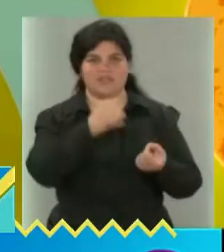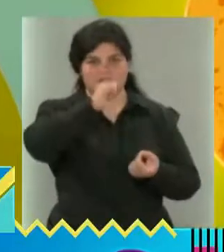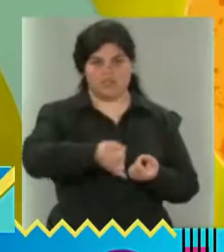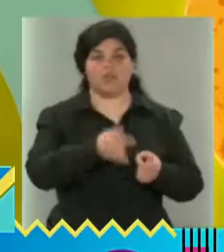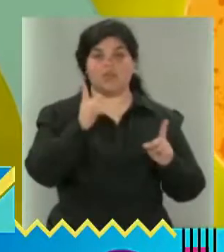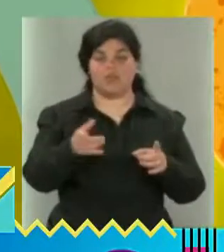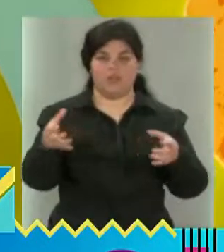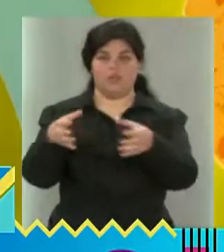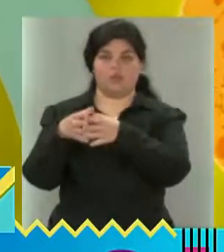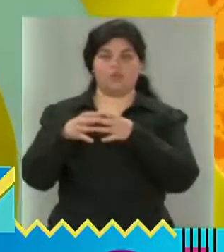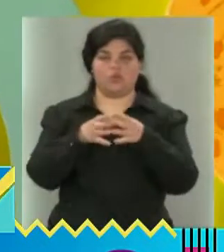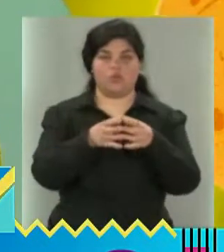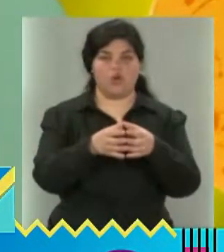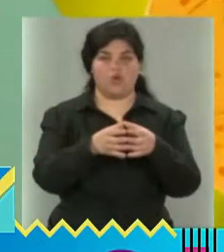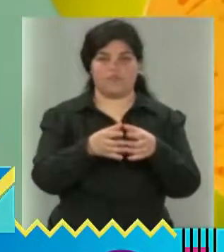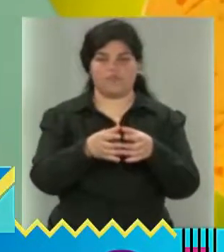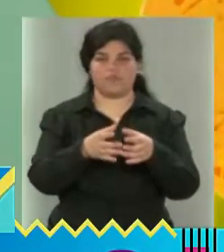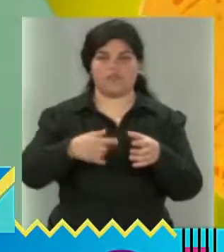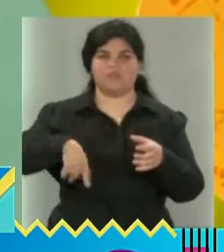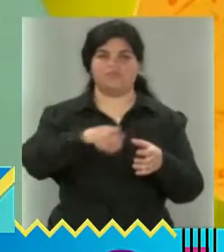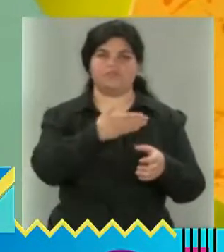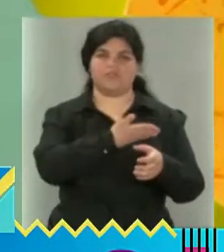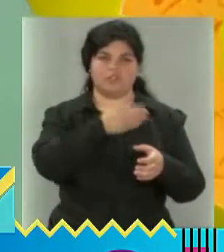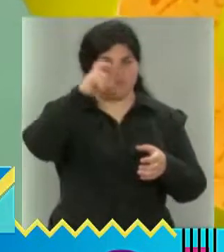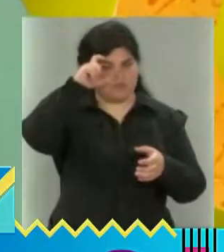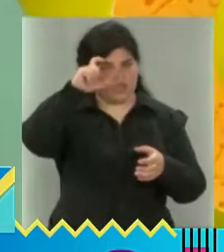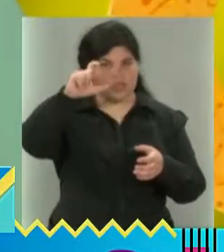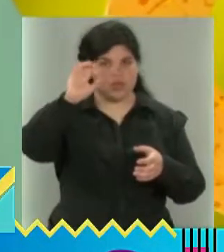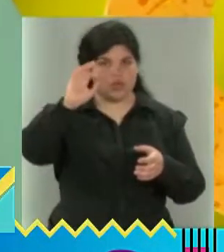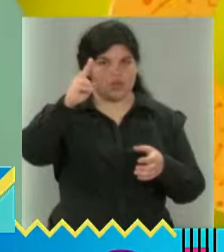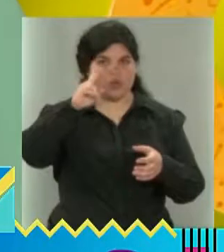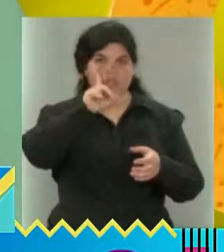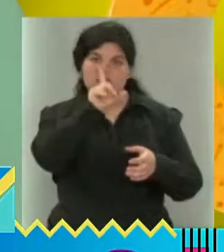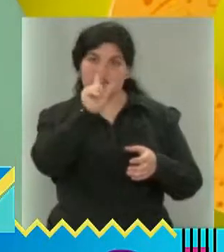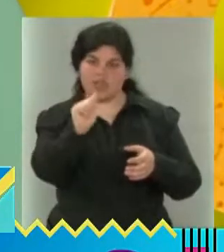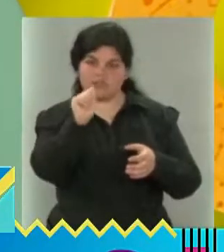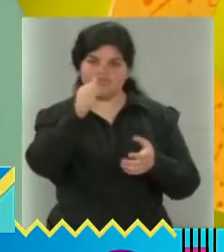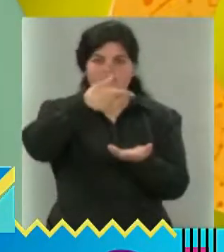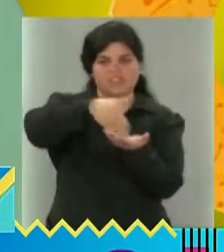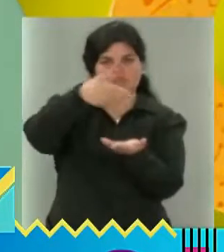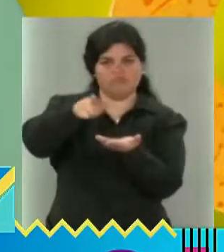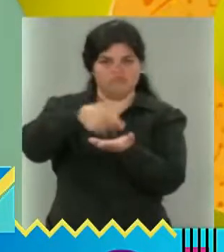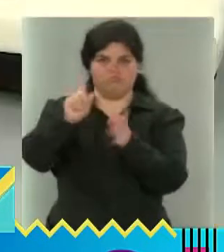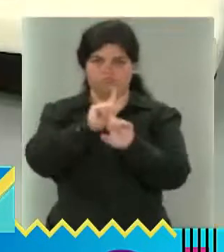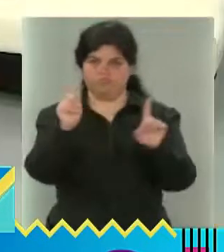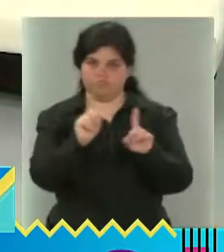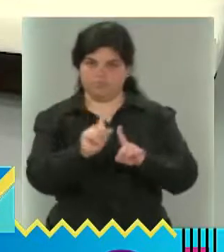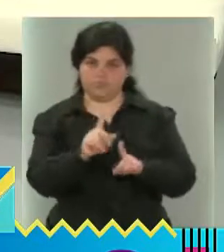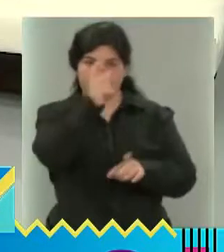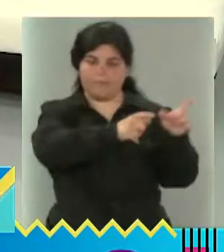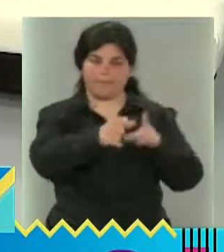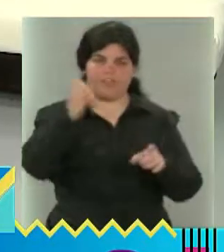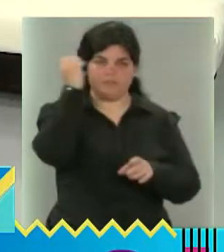sistemas cooperativos y para muchos otros, esa tecnificación no tiene que ir de la mano de la exclusión del operario ni del trabajador rural,